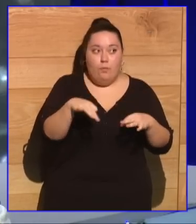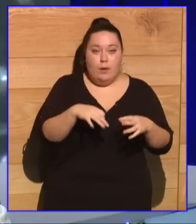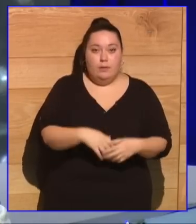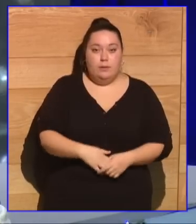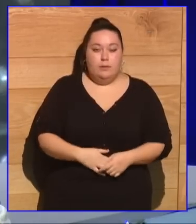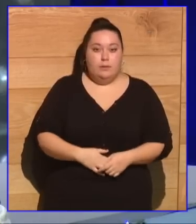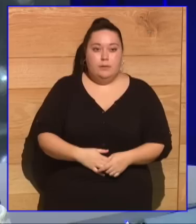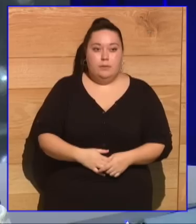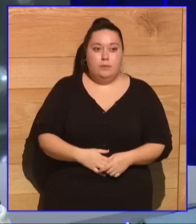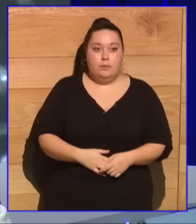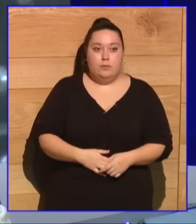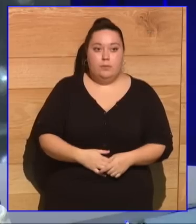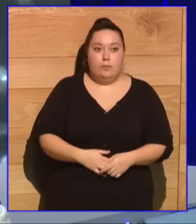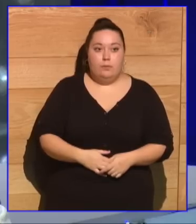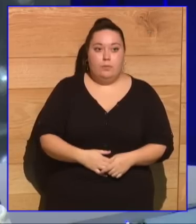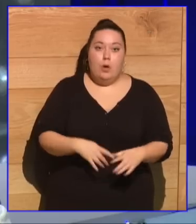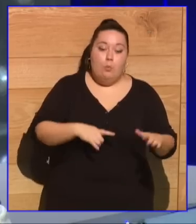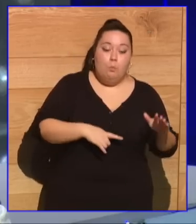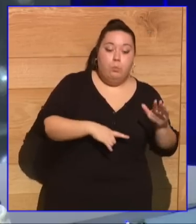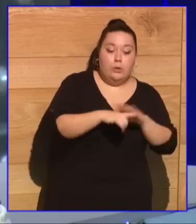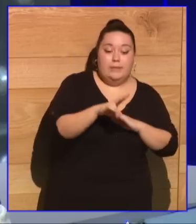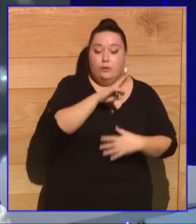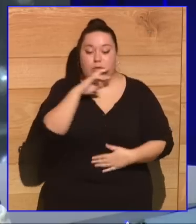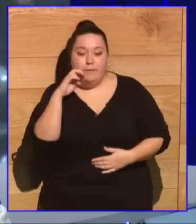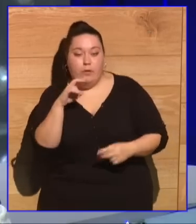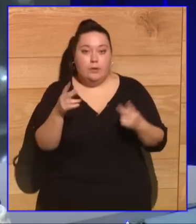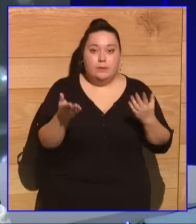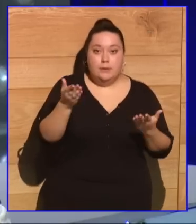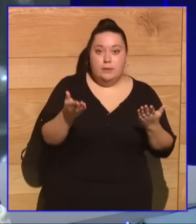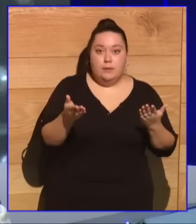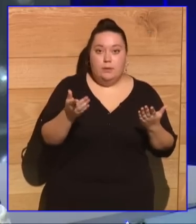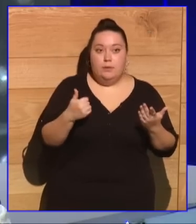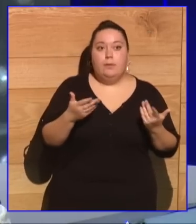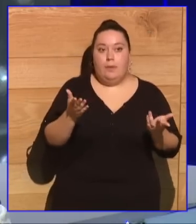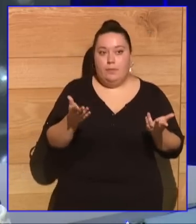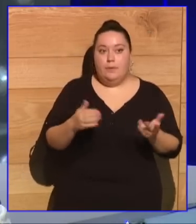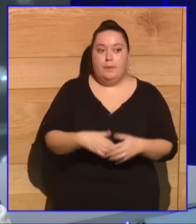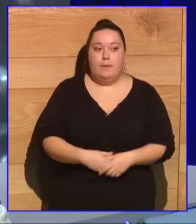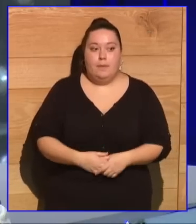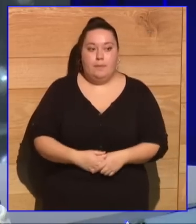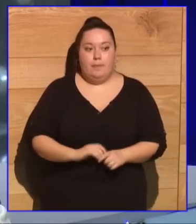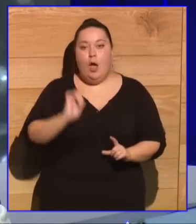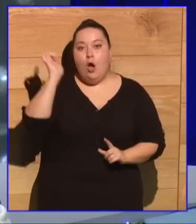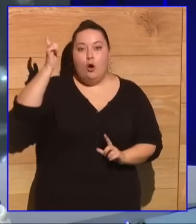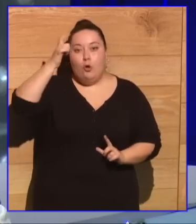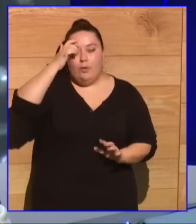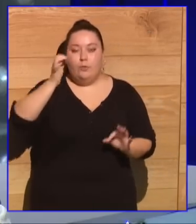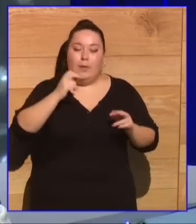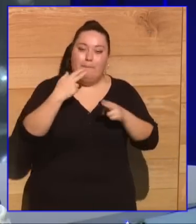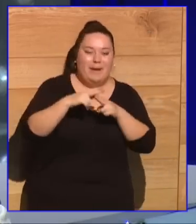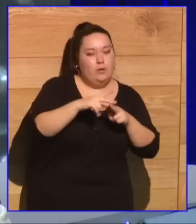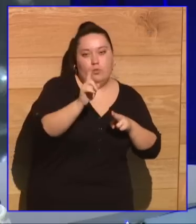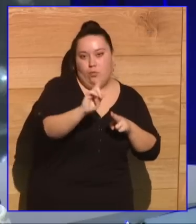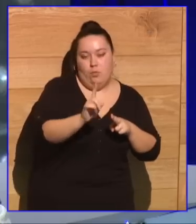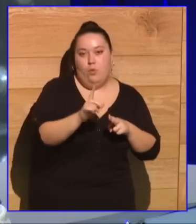vamos a llamar progresistas y conservadoras, las desideologizamos, ¿eh? No lo aterricemos en términos de